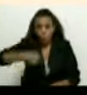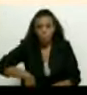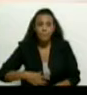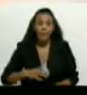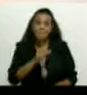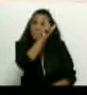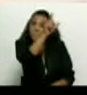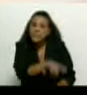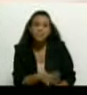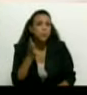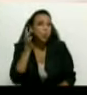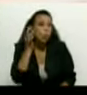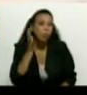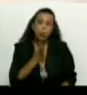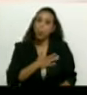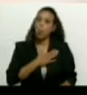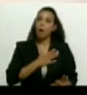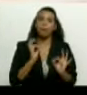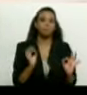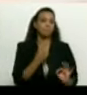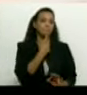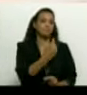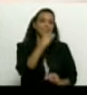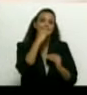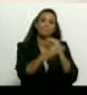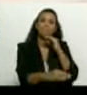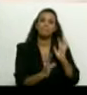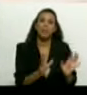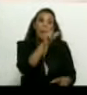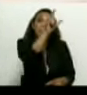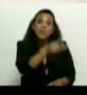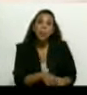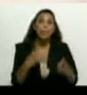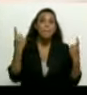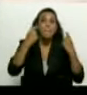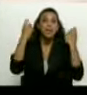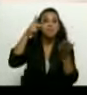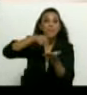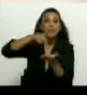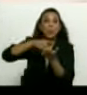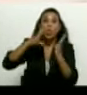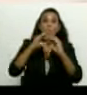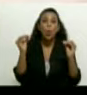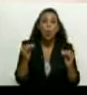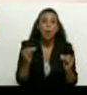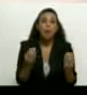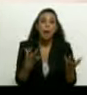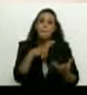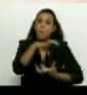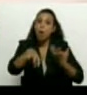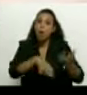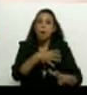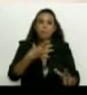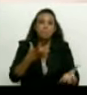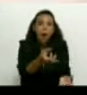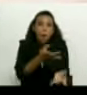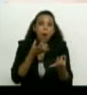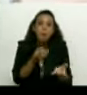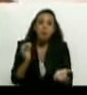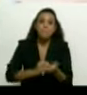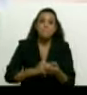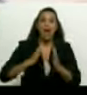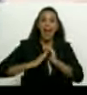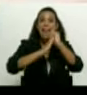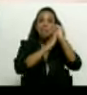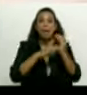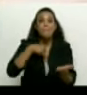tiene ni dignidad de hablar, porque ella fue una de las que participó aquí en toda esa sinvergüenzura, en esas matazones, esas guarimbas. Ellos